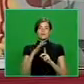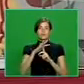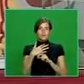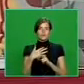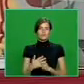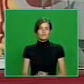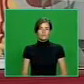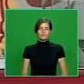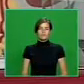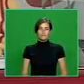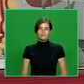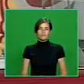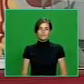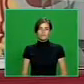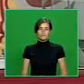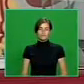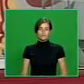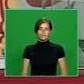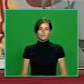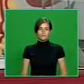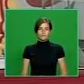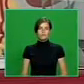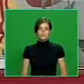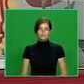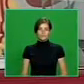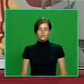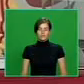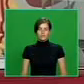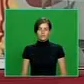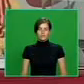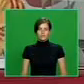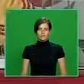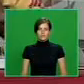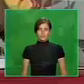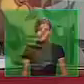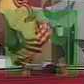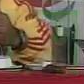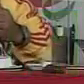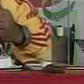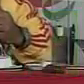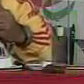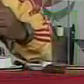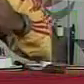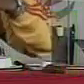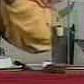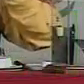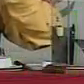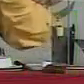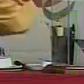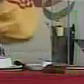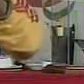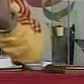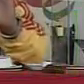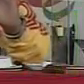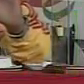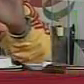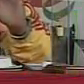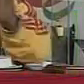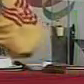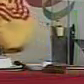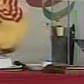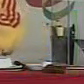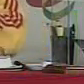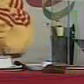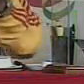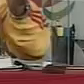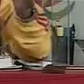estos sucesos sobre estos eventos y por eso decidí ha llegado el momento que el pueblo conozca esto de